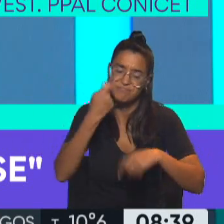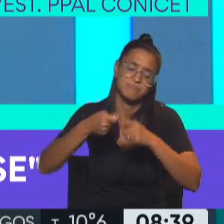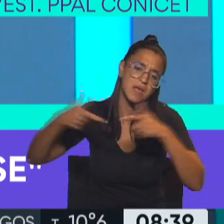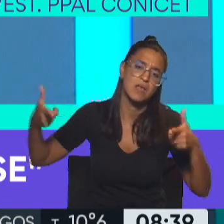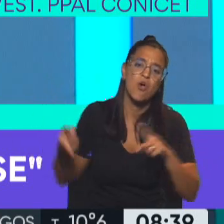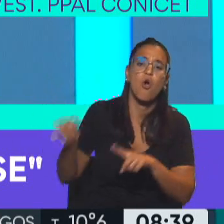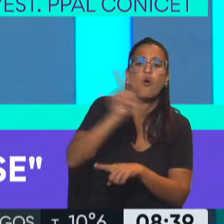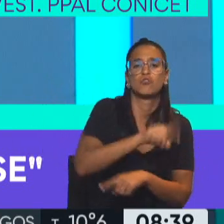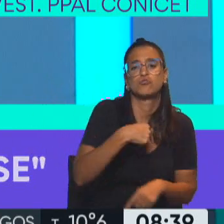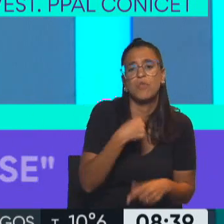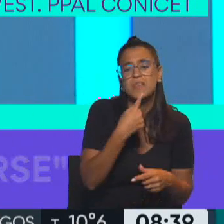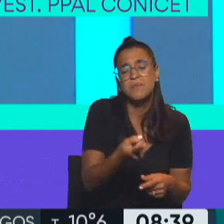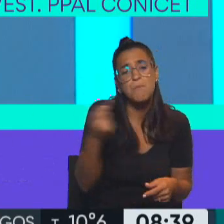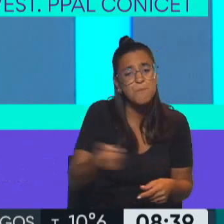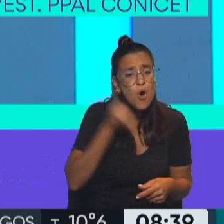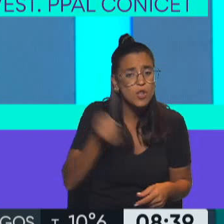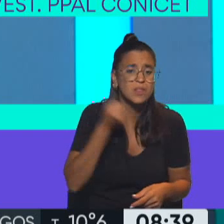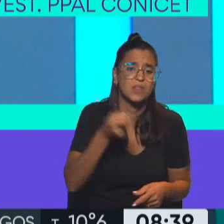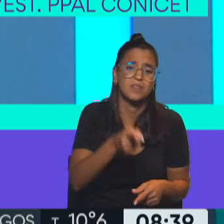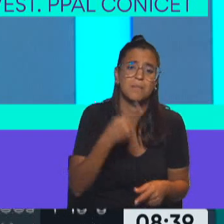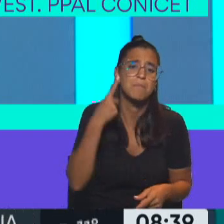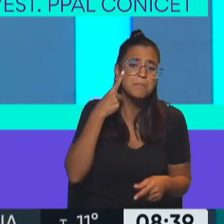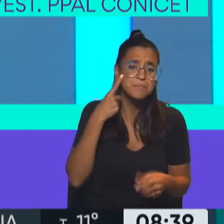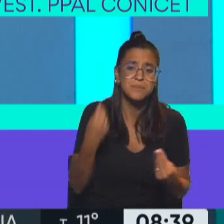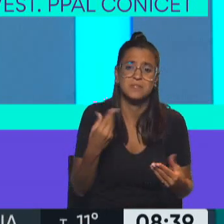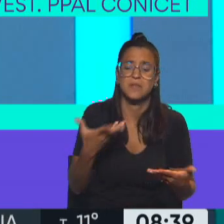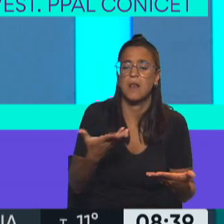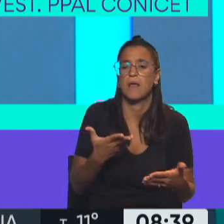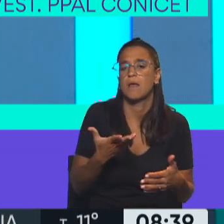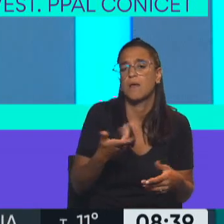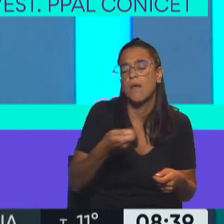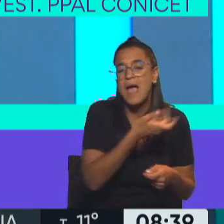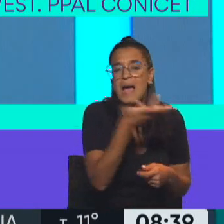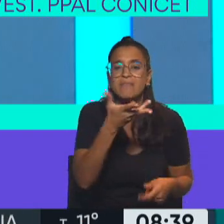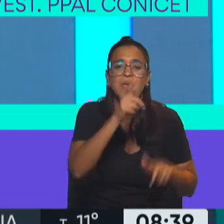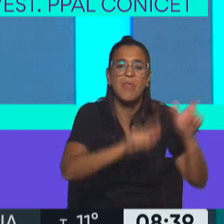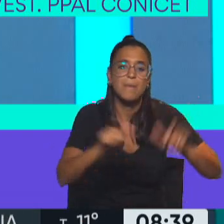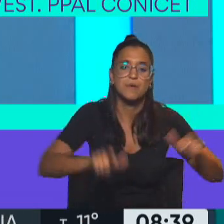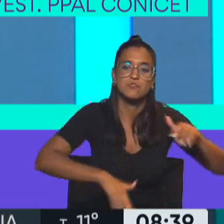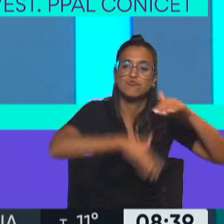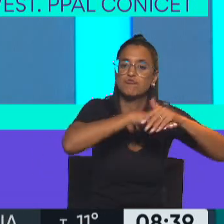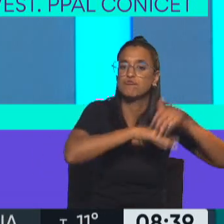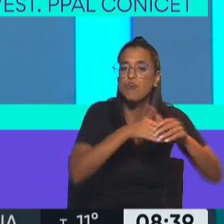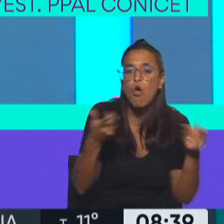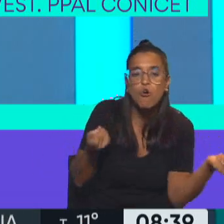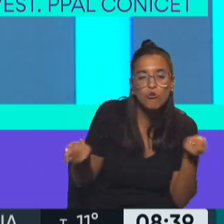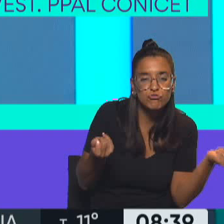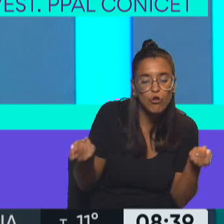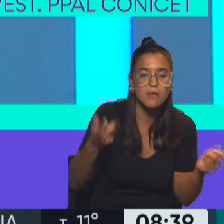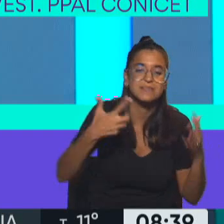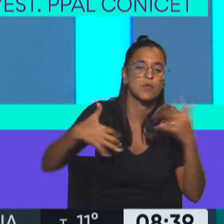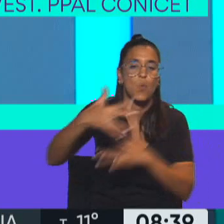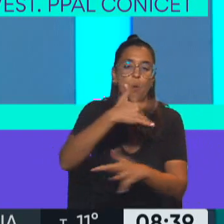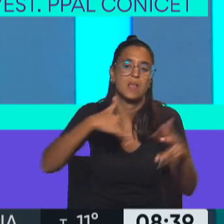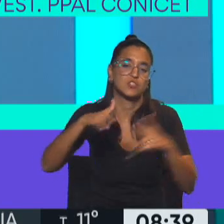otro que planteaba, yo creo que va a ser fundamental reconsiderar el tema de aforos. Es fundamental en este momento controlar la